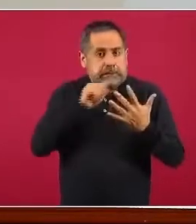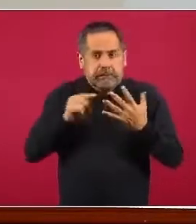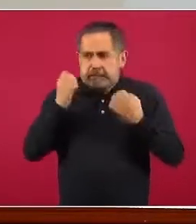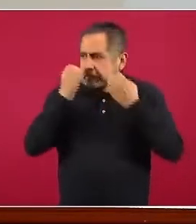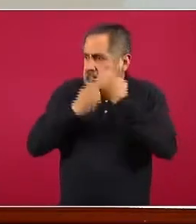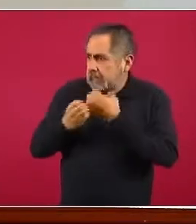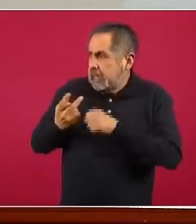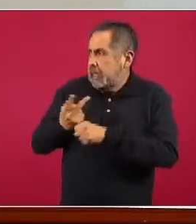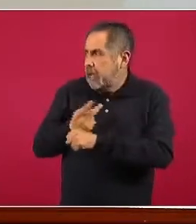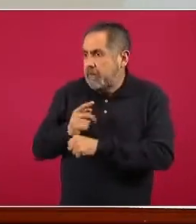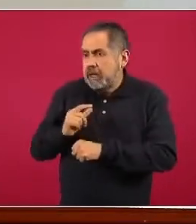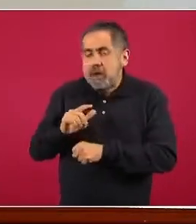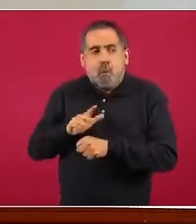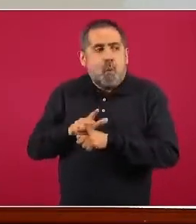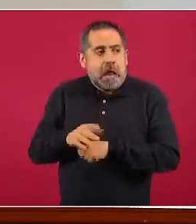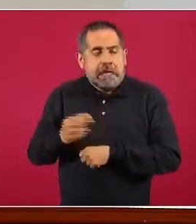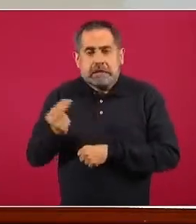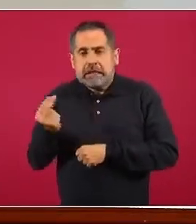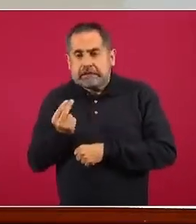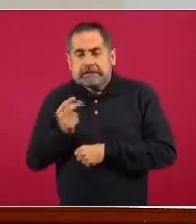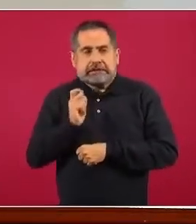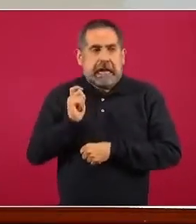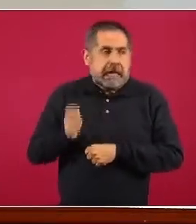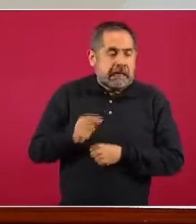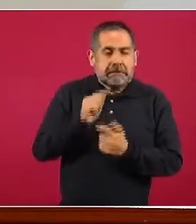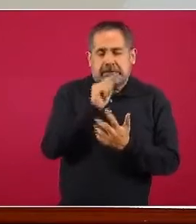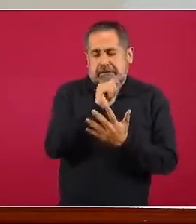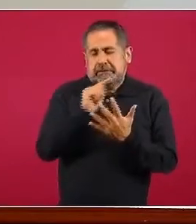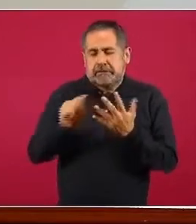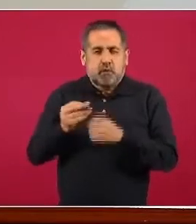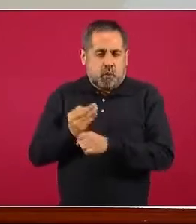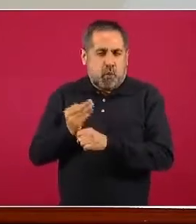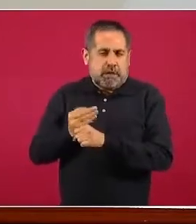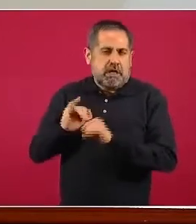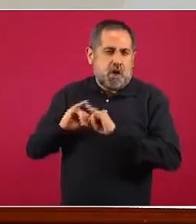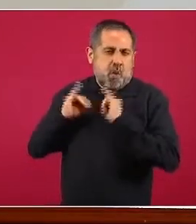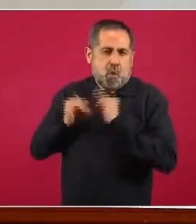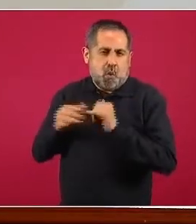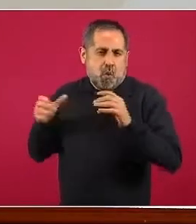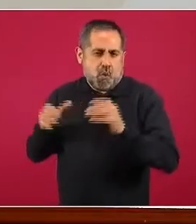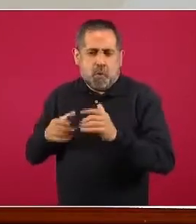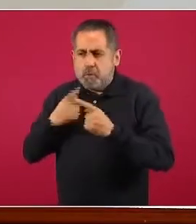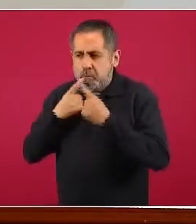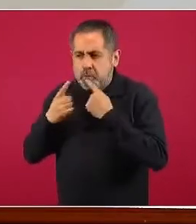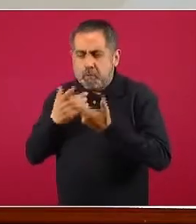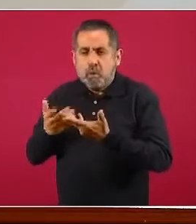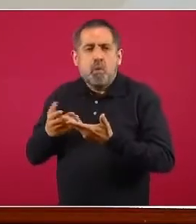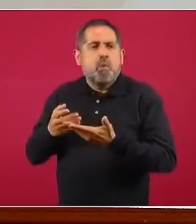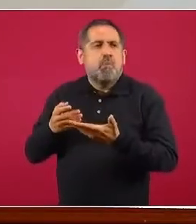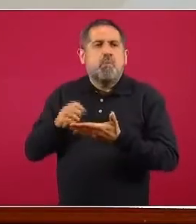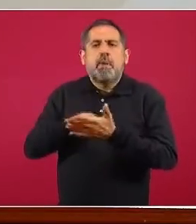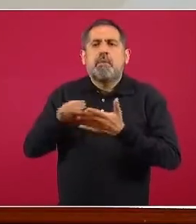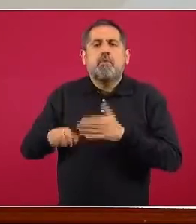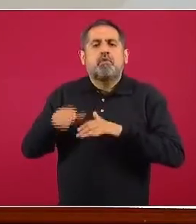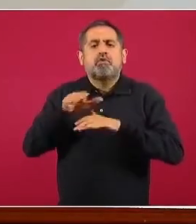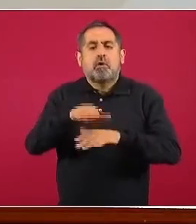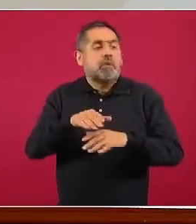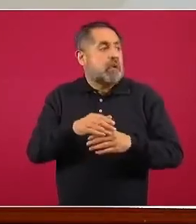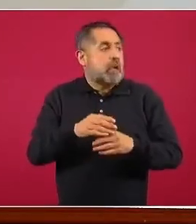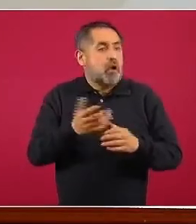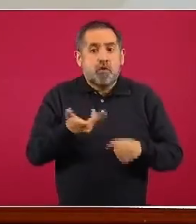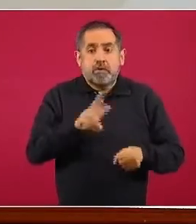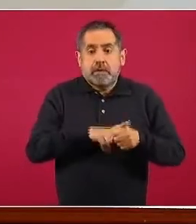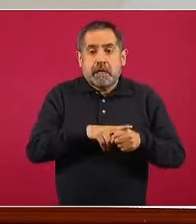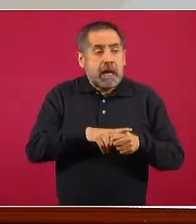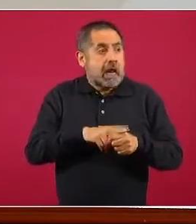las diferentes necesidades que pueden haber en cada una de ellas, sobre todo en las que se refieren a la disponibilidad de camas de